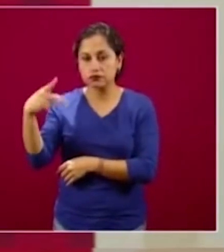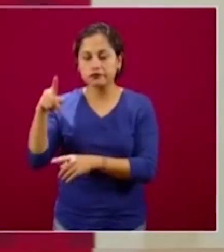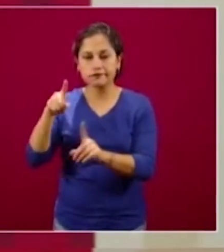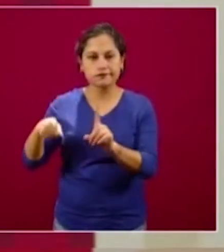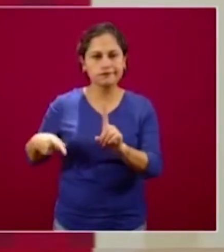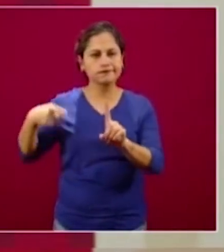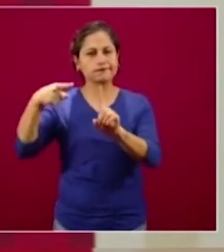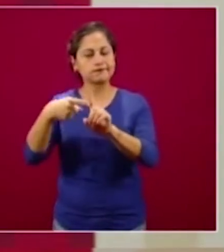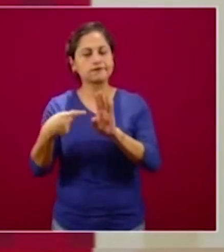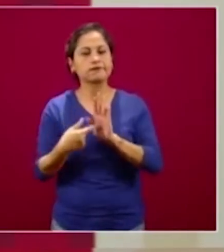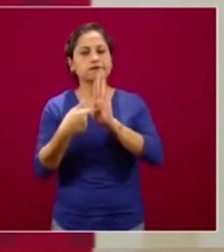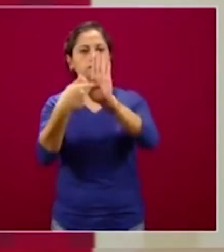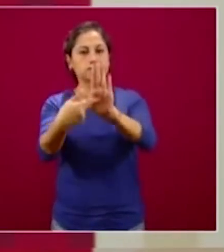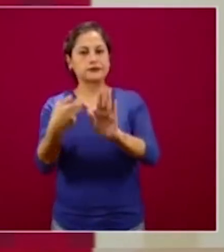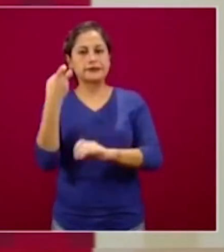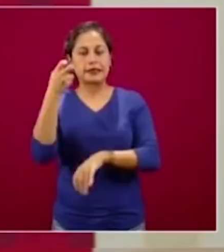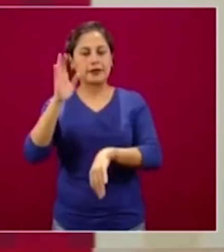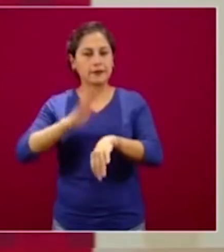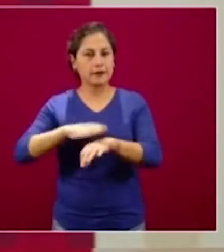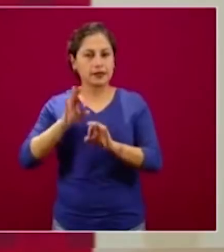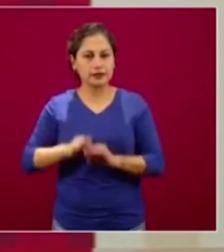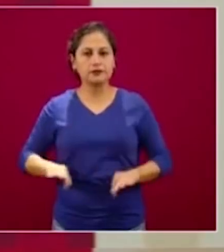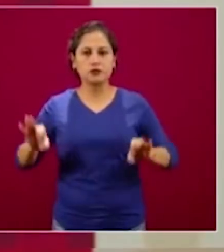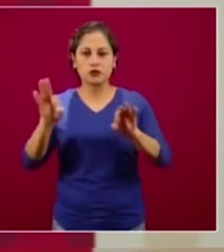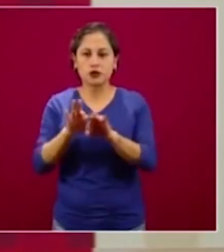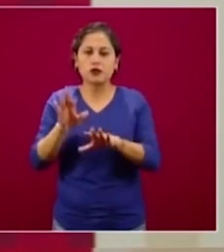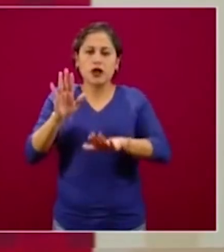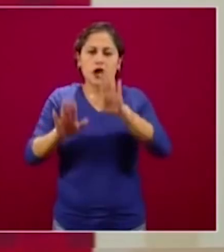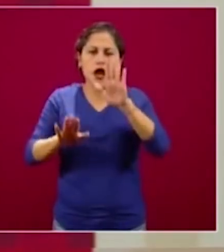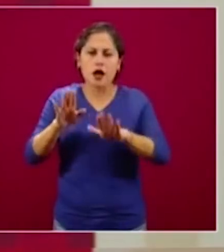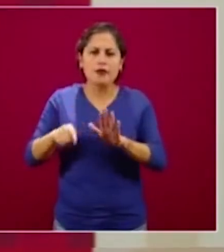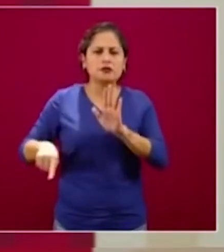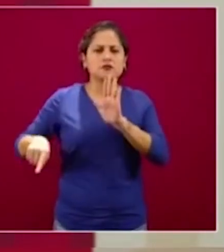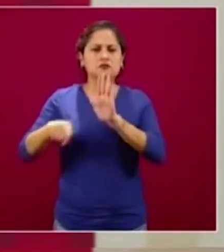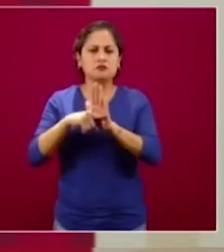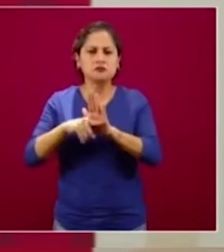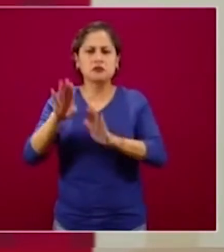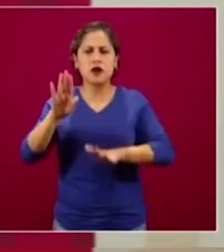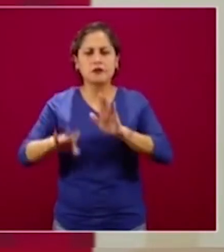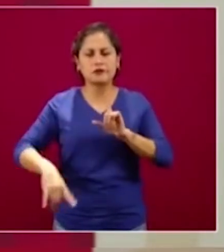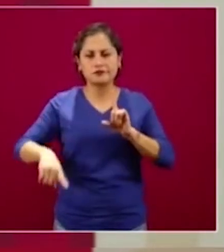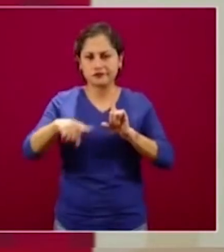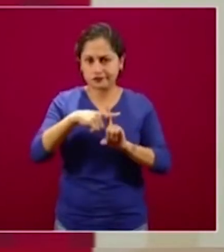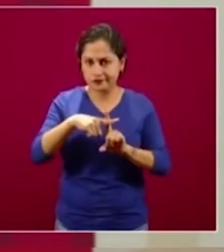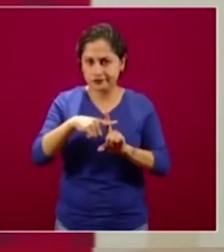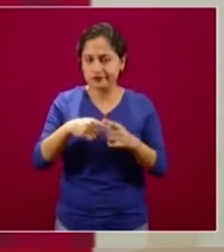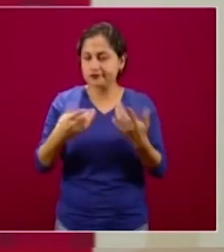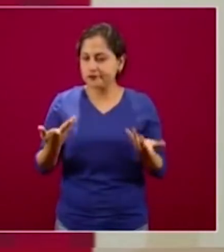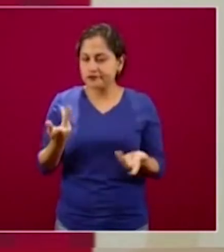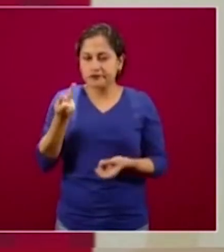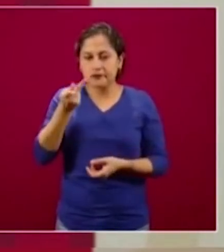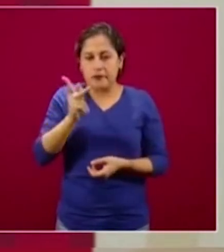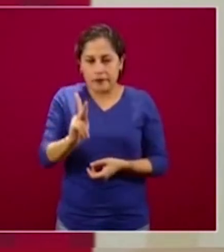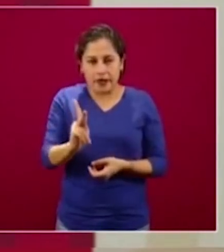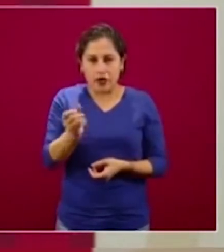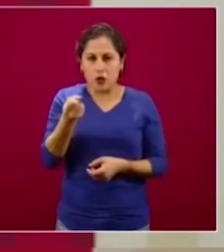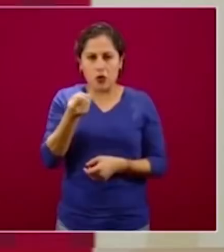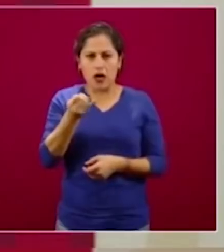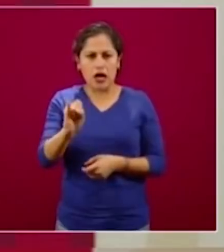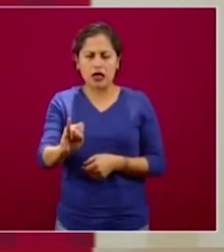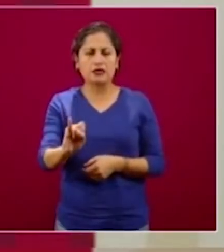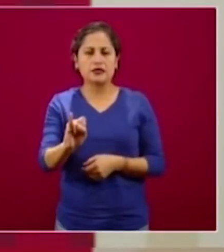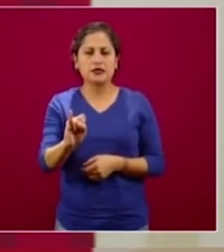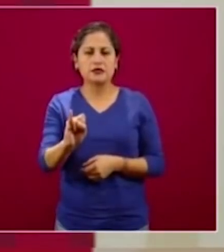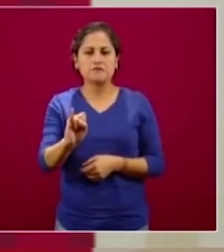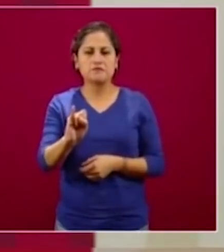enfatizar algún aspecto. A veces son aspectos negativos, a veces son positivos, pero en general se